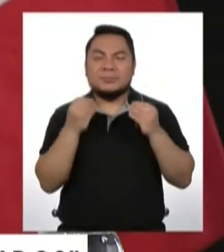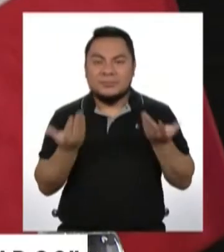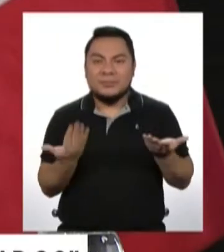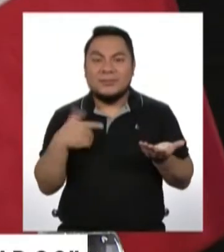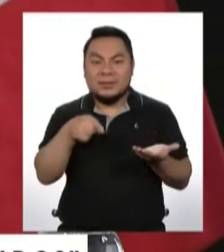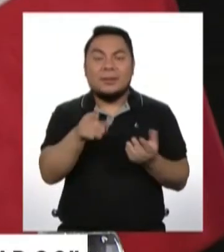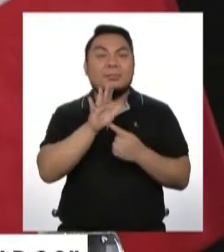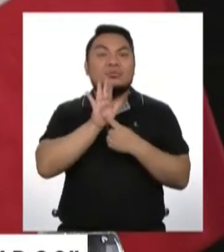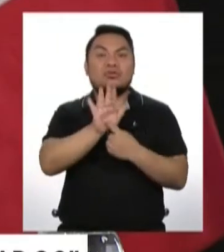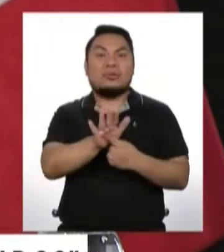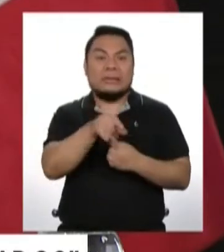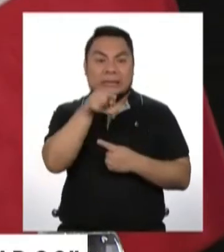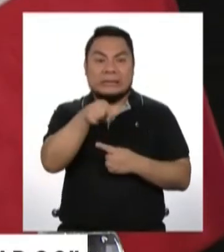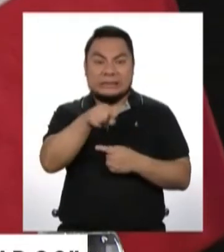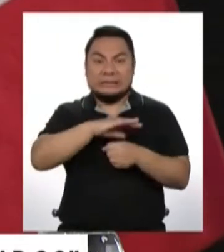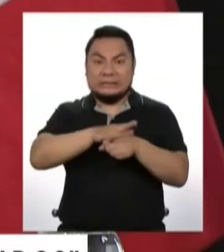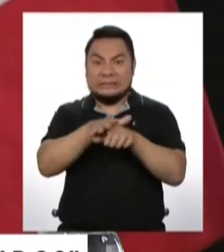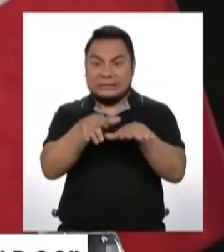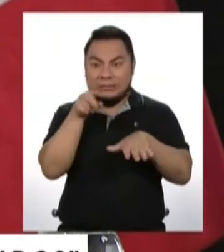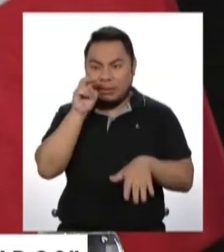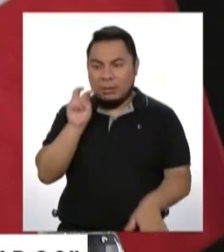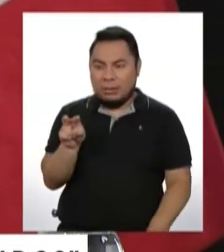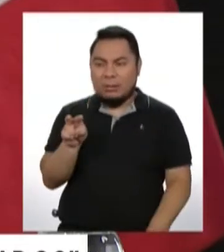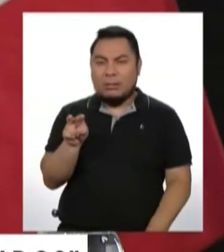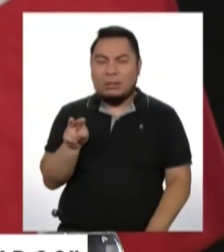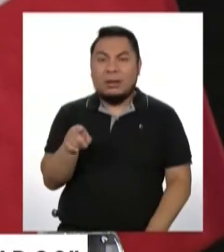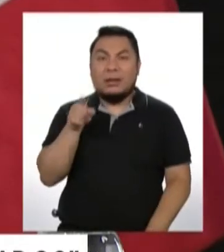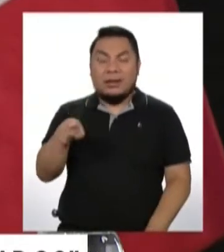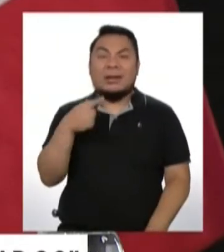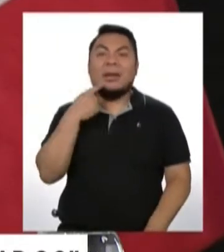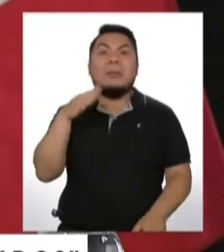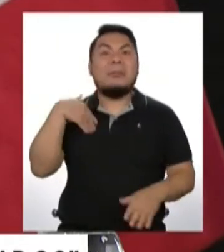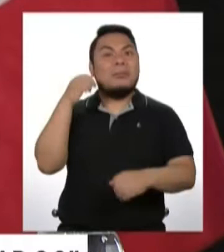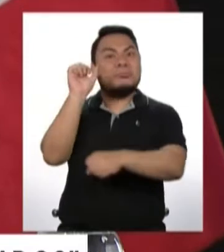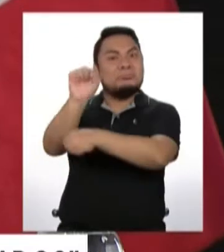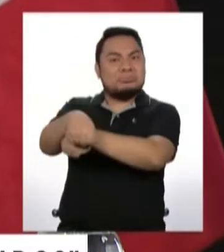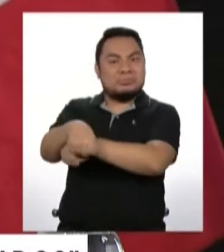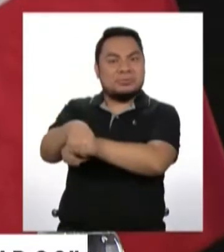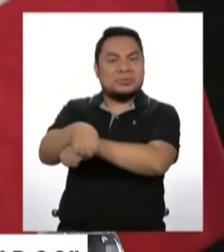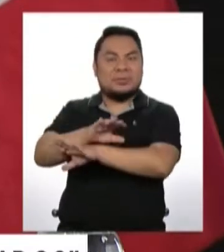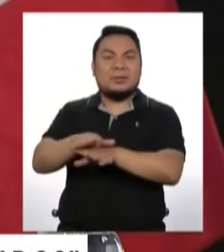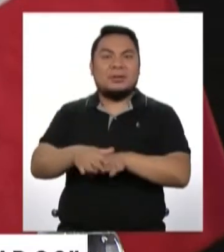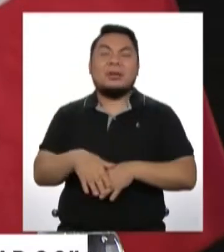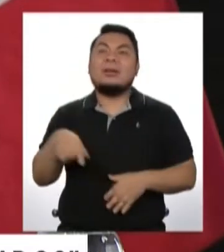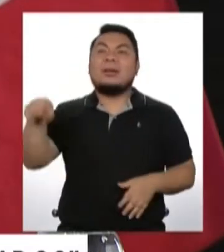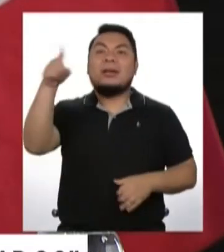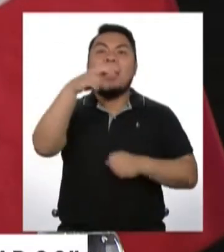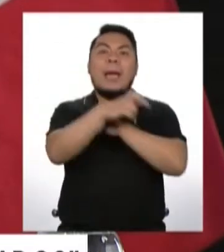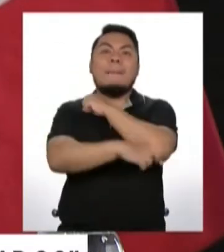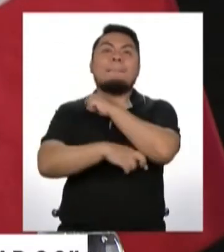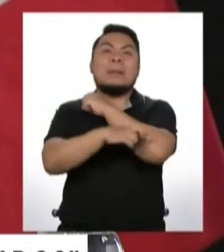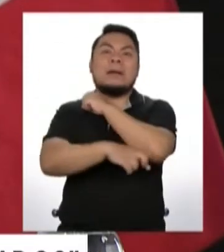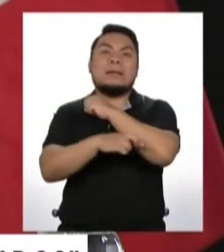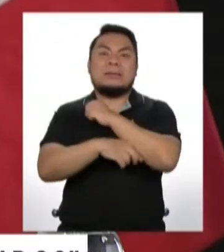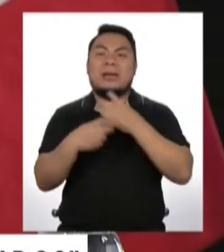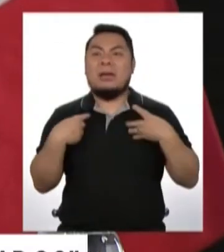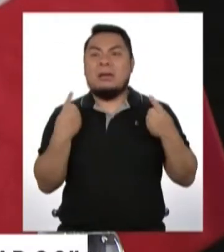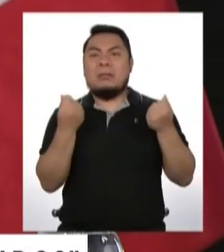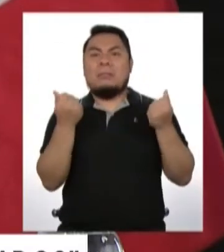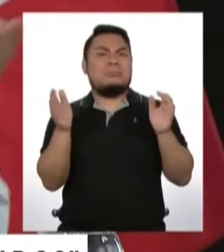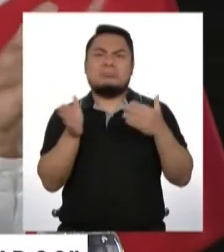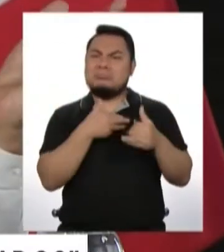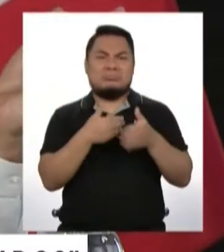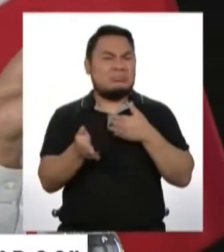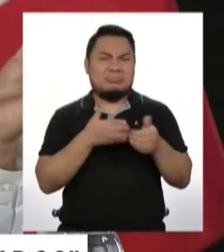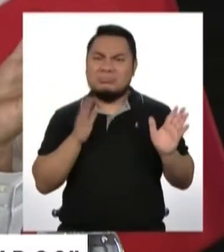ha demostrado este virus es que lo vence no el país que tenga más poder económico.